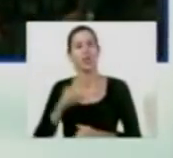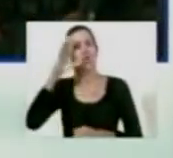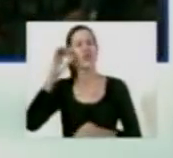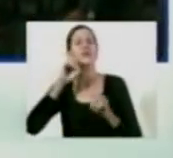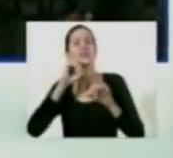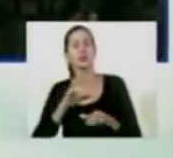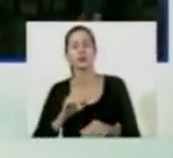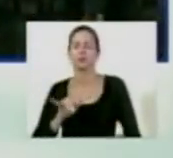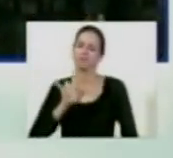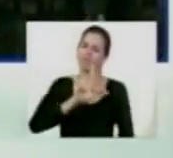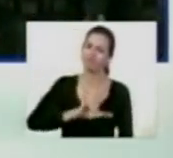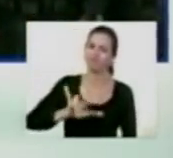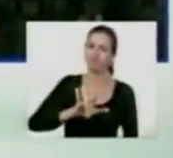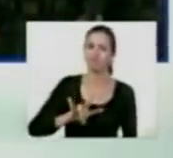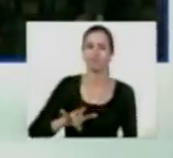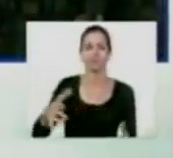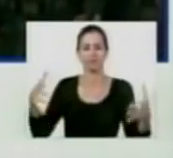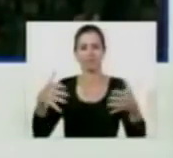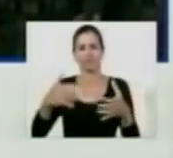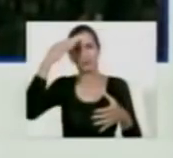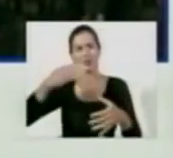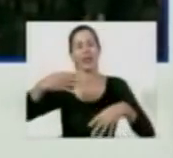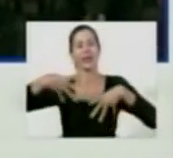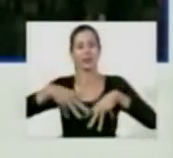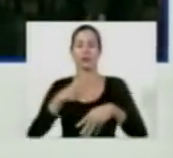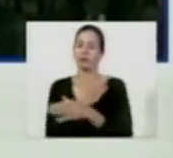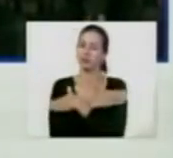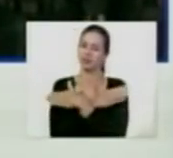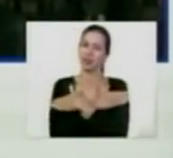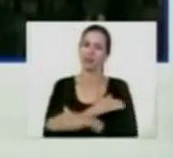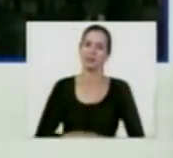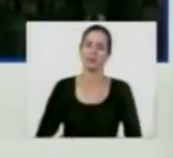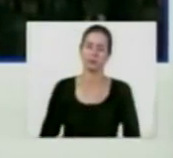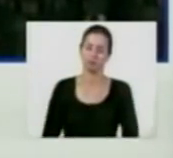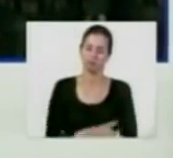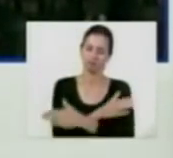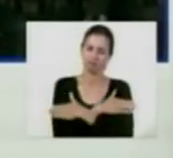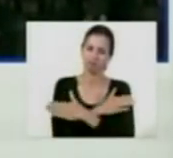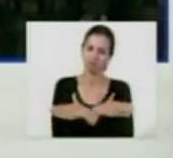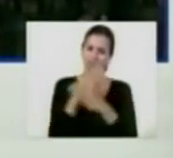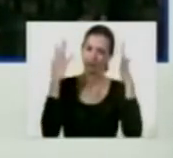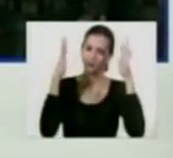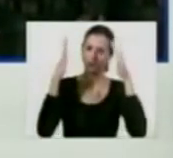amado Ejército Bolivariano. Felicidades, felicitaciones.